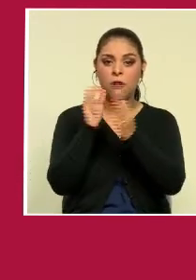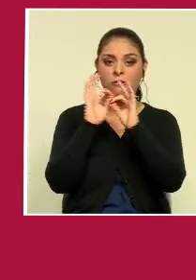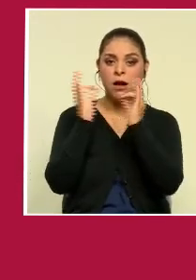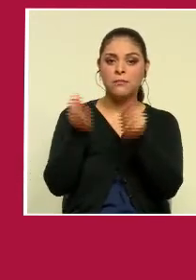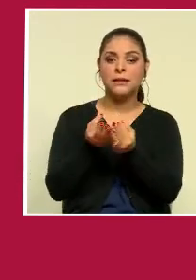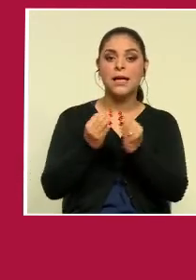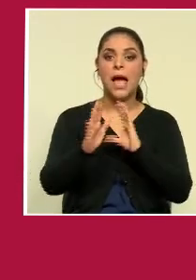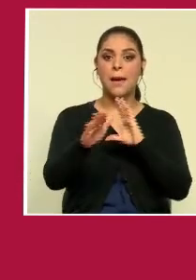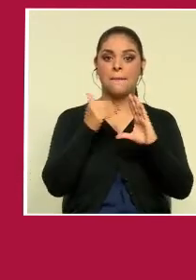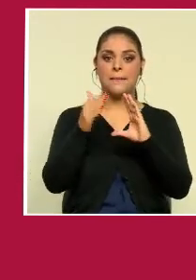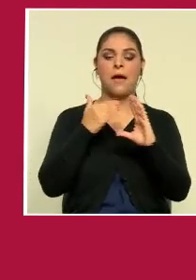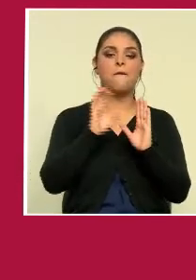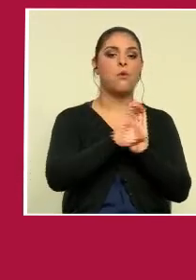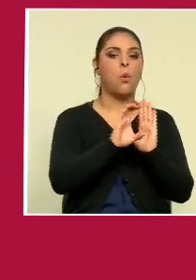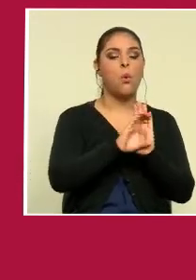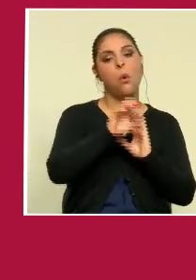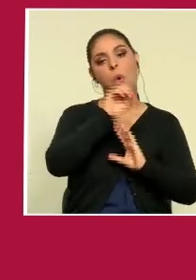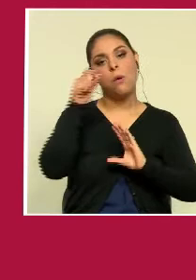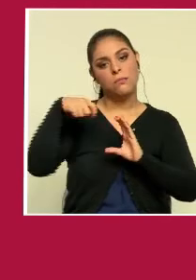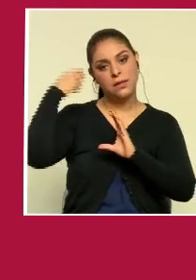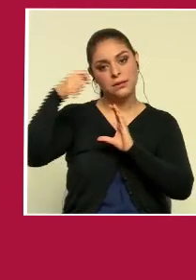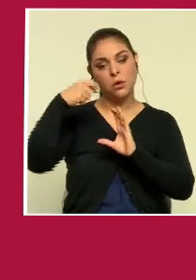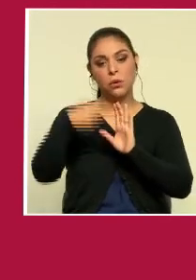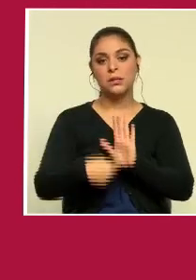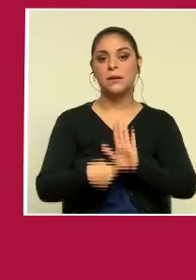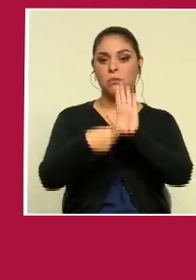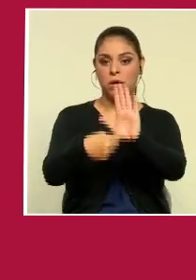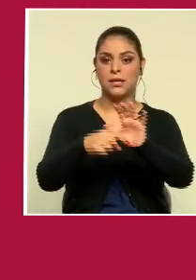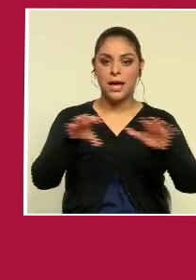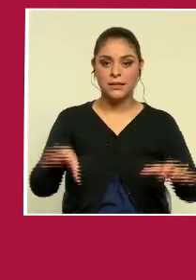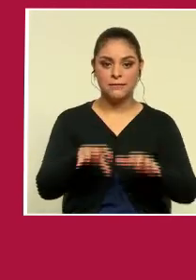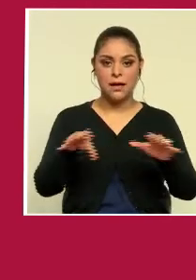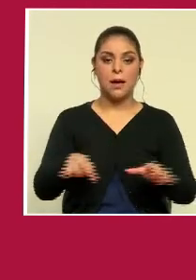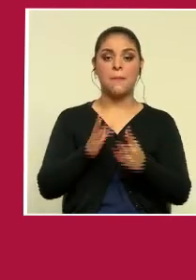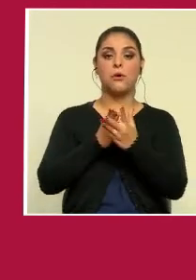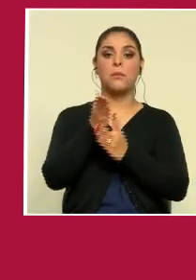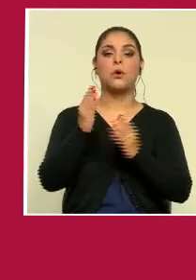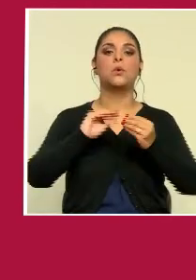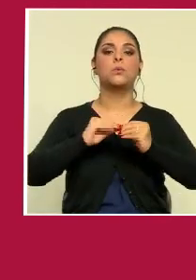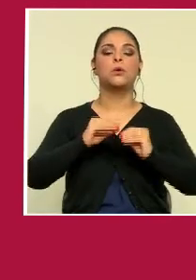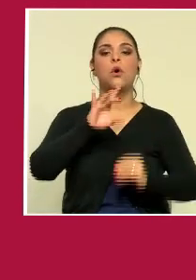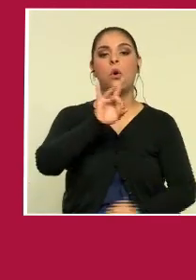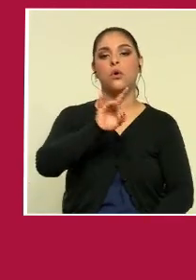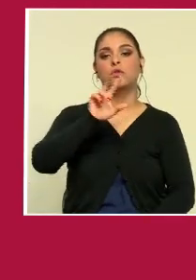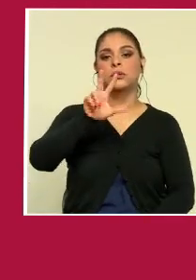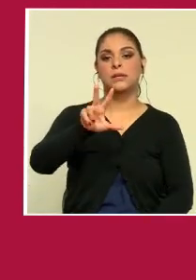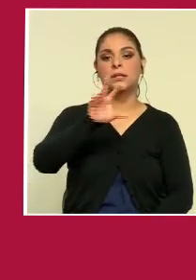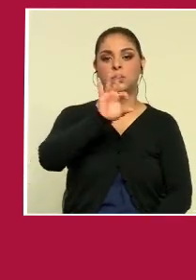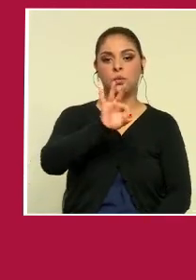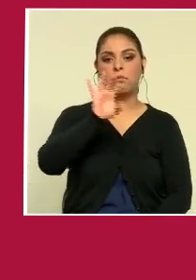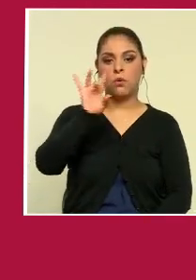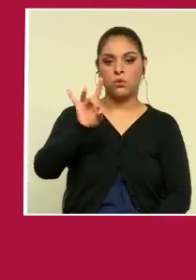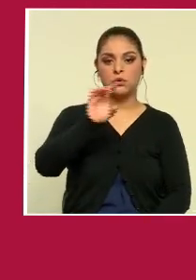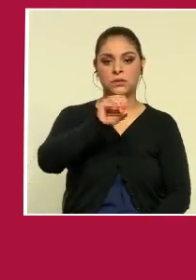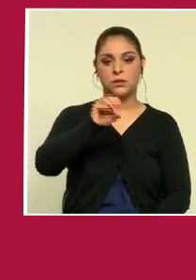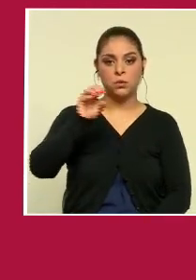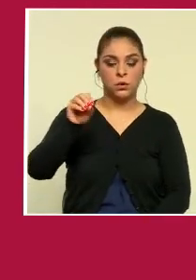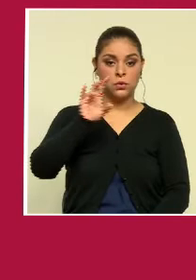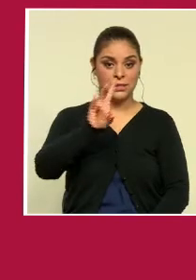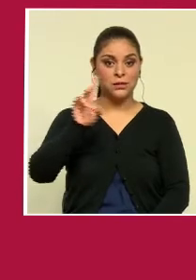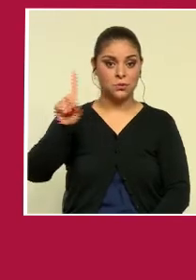demuestre la actividad anterior a través del número 88 39 800